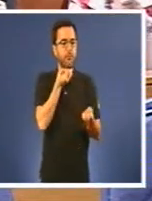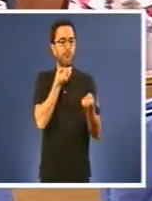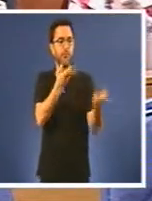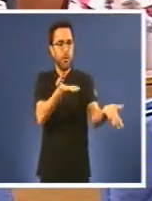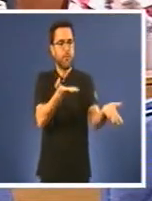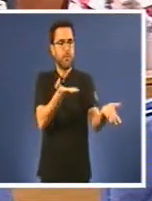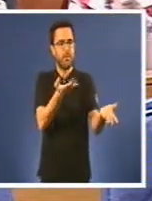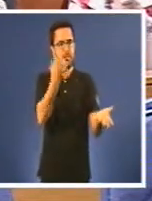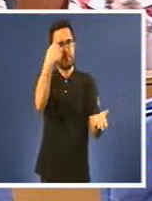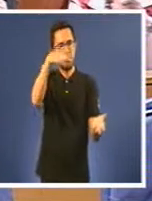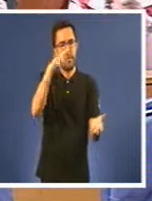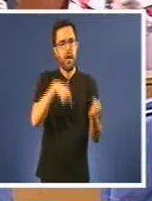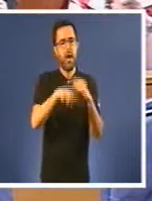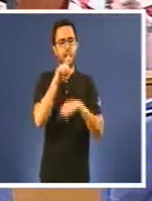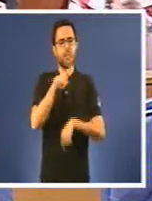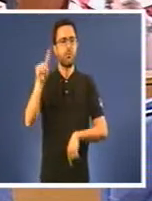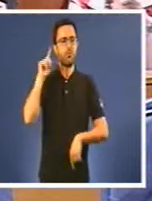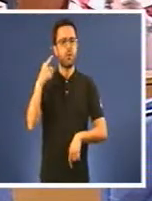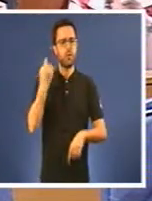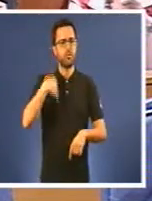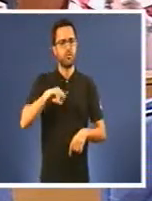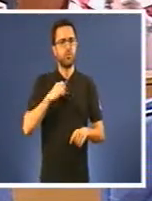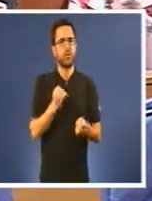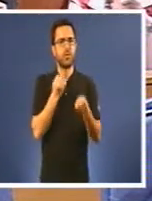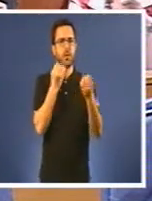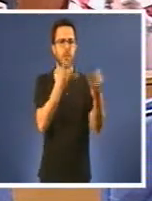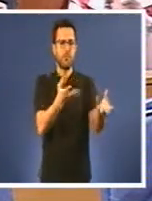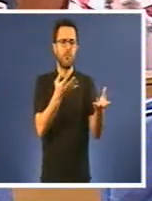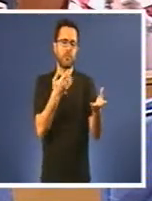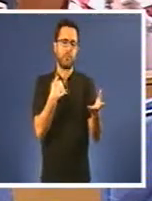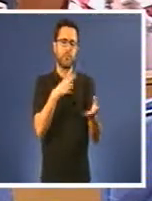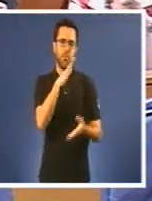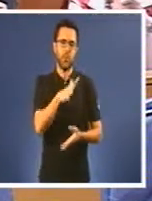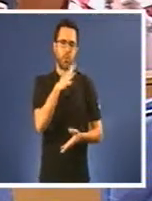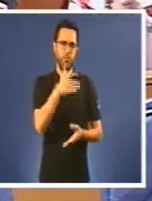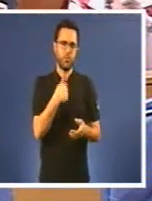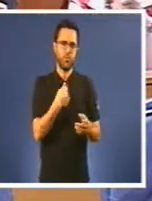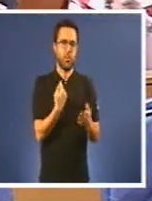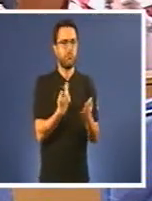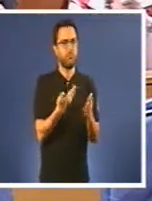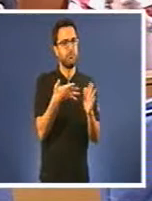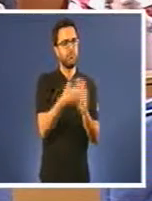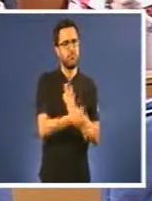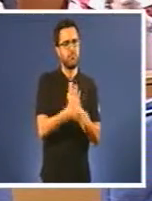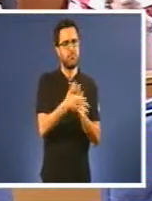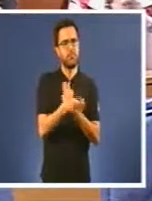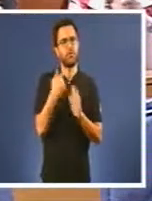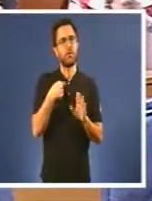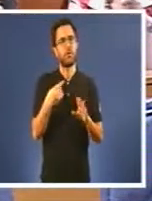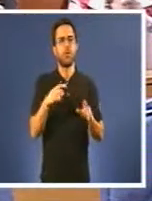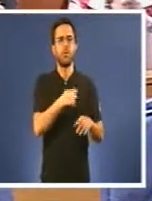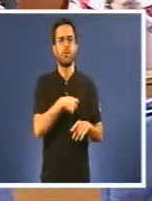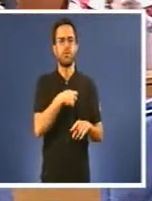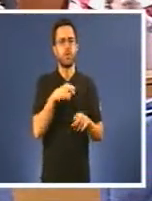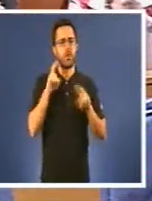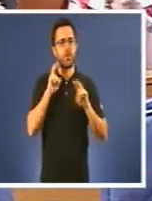fai un ano está publicado o informe das causas do sinistro, dictaminado pola Comisión de Investigación de Accidentes Ferroviarios, que é o